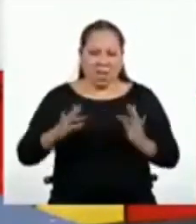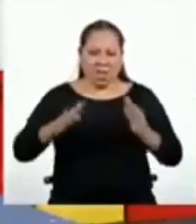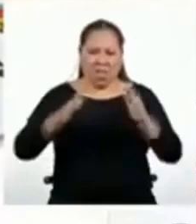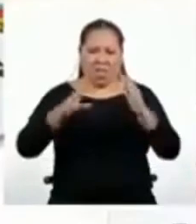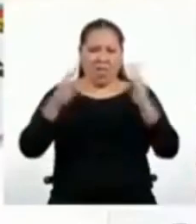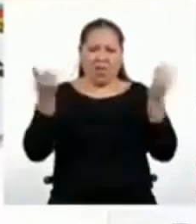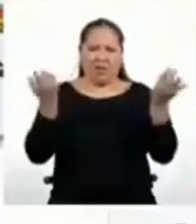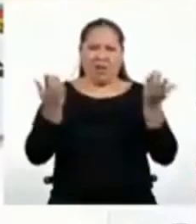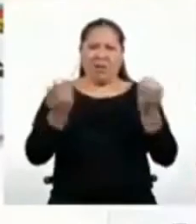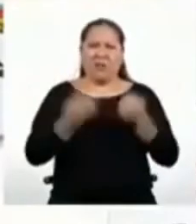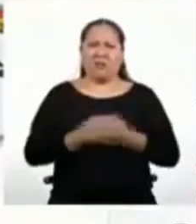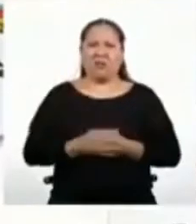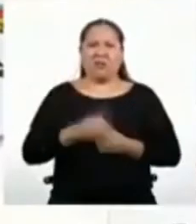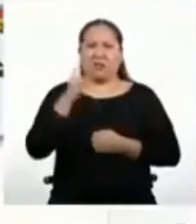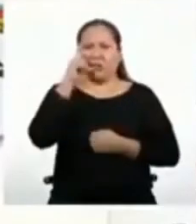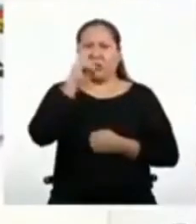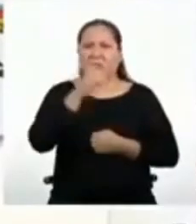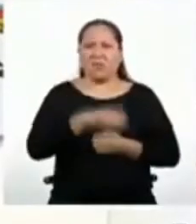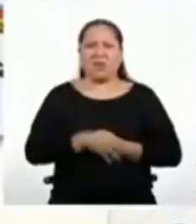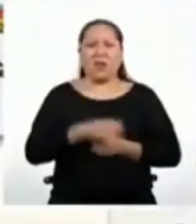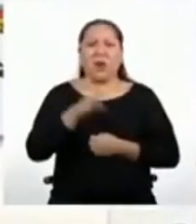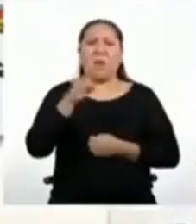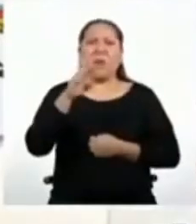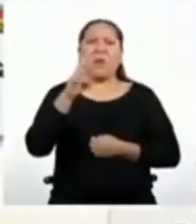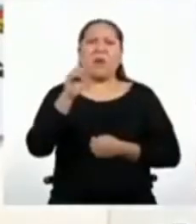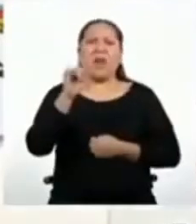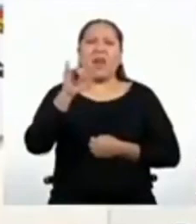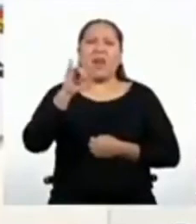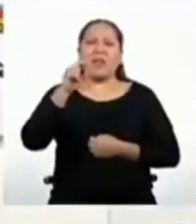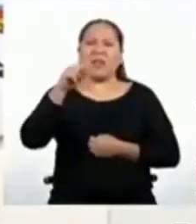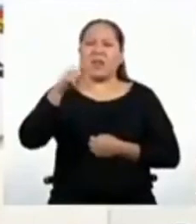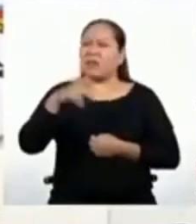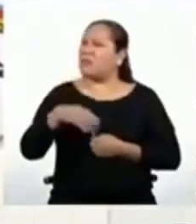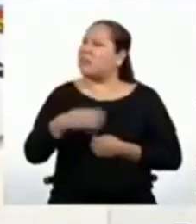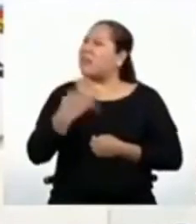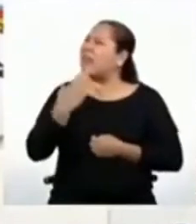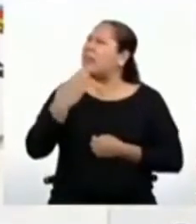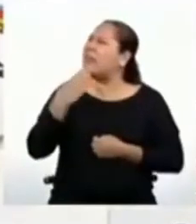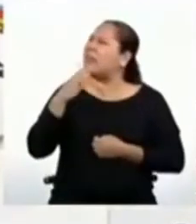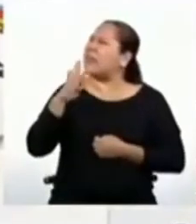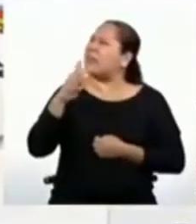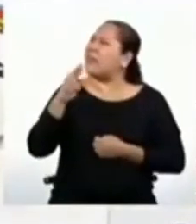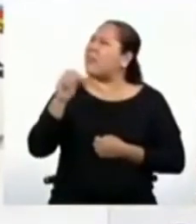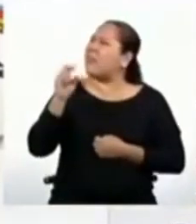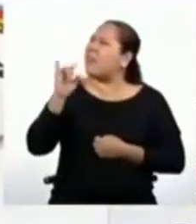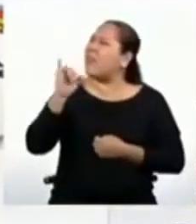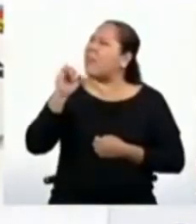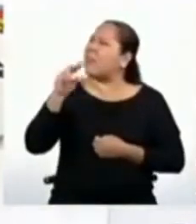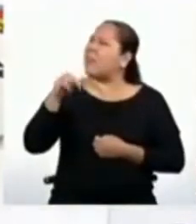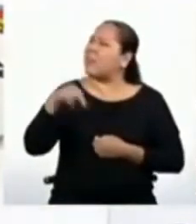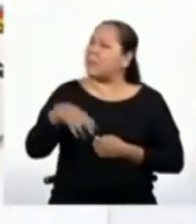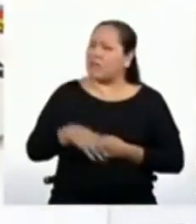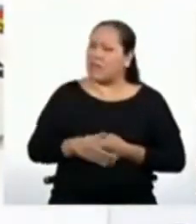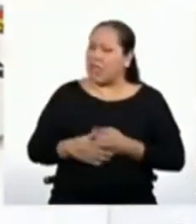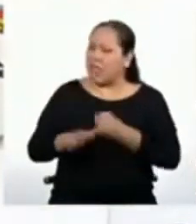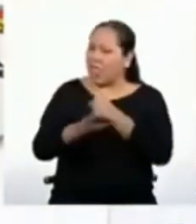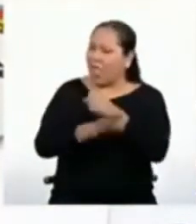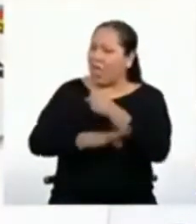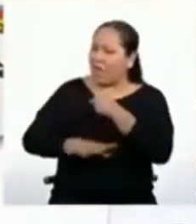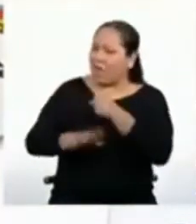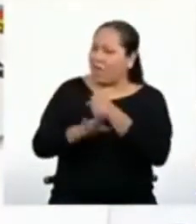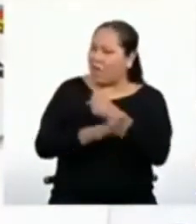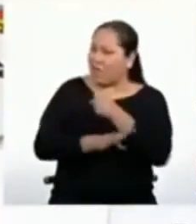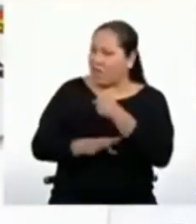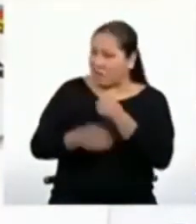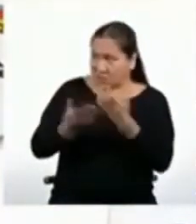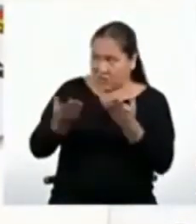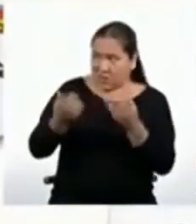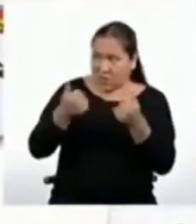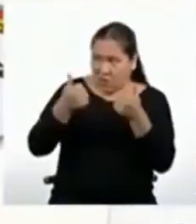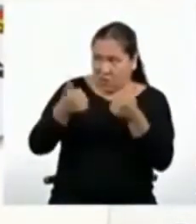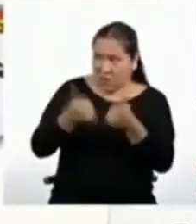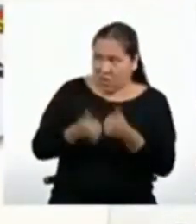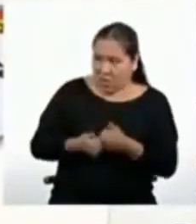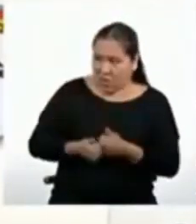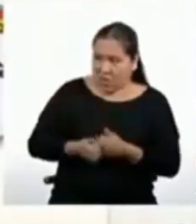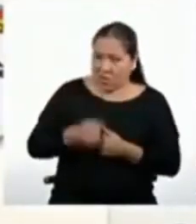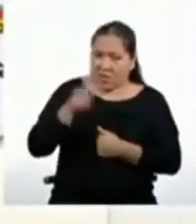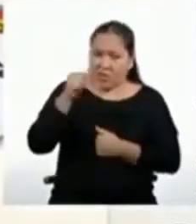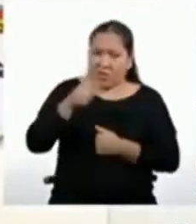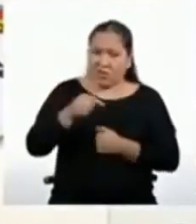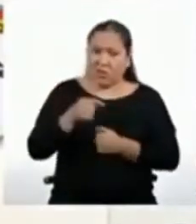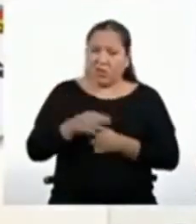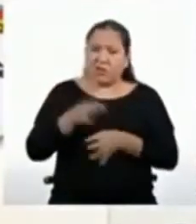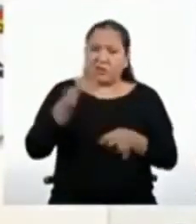Berg? ¿Quién es Brian Berg? ¿Has hecho bien la base? En estos temas de ingeniería, nada es al